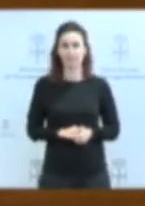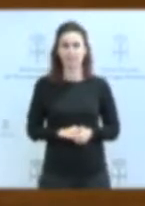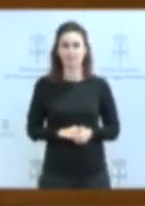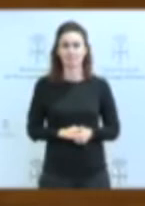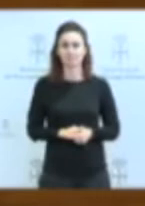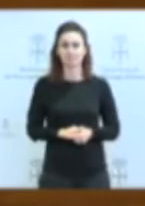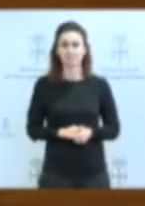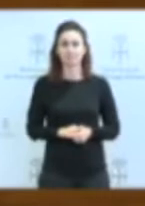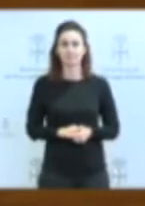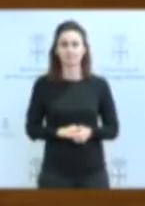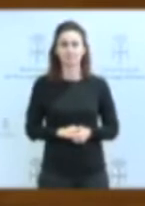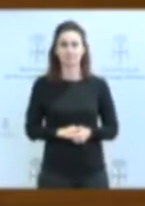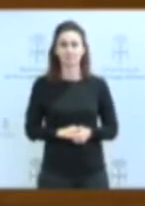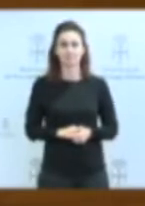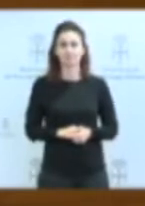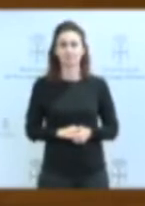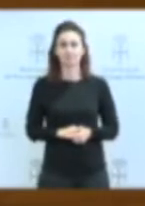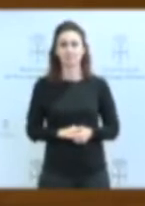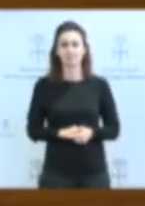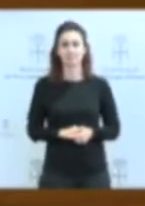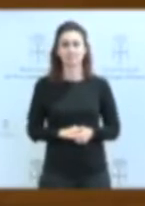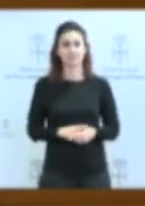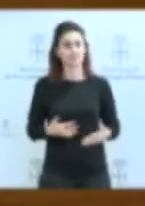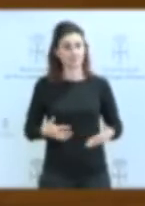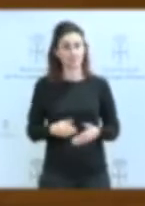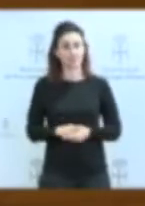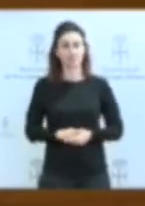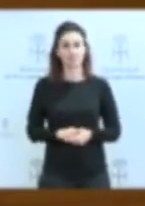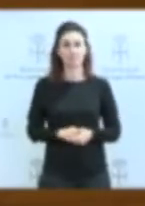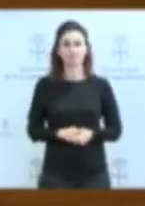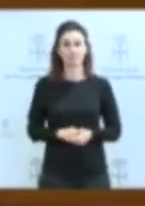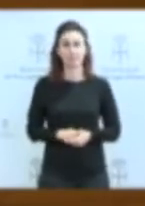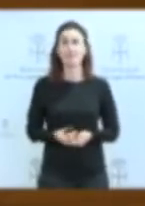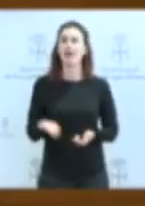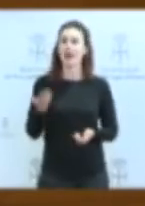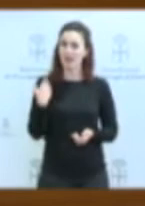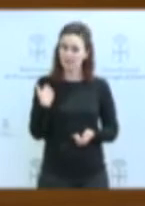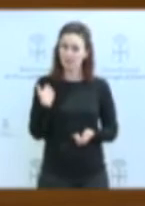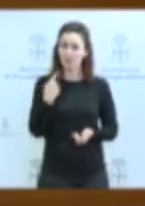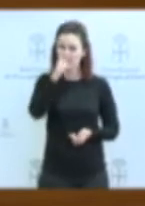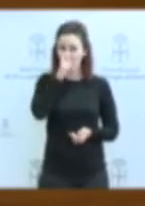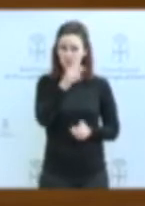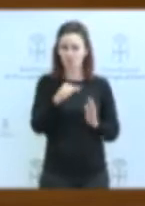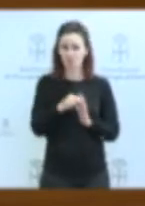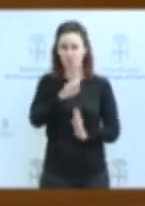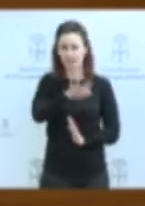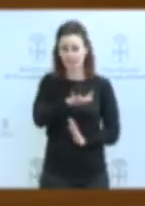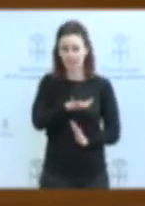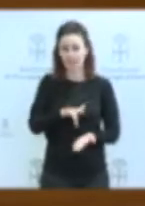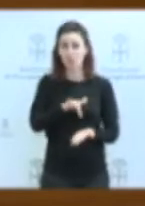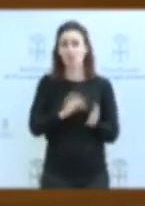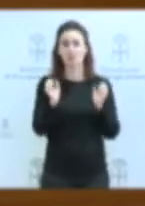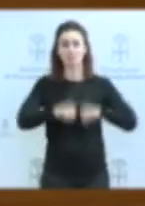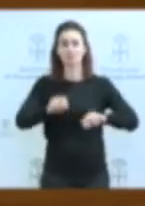¿Cómo es posible? Ustedes, en la anterior convocatoria del año 2015, en el convenio internacional, ustedes daban 3 meses para ponerlo en marcha, y es que